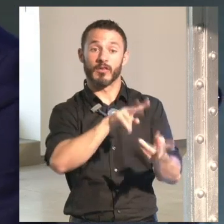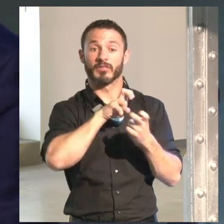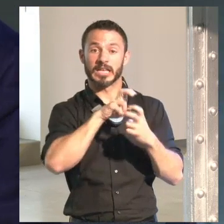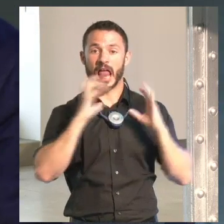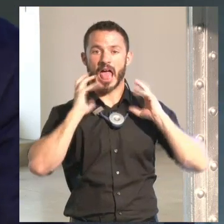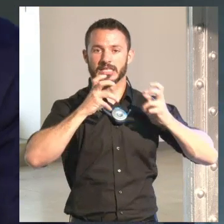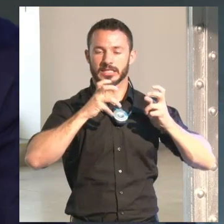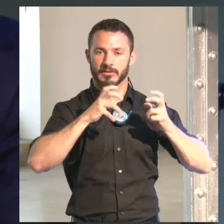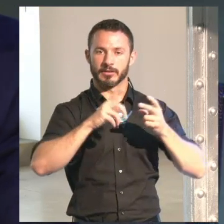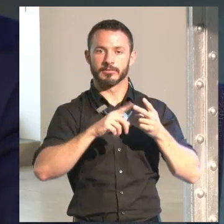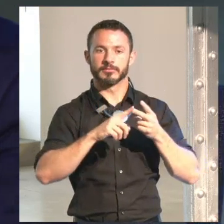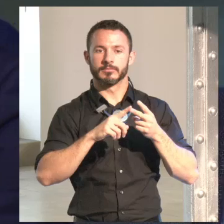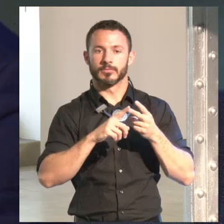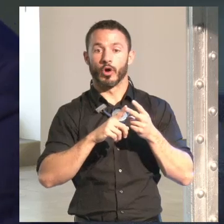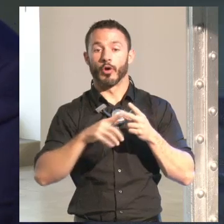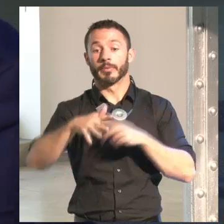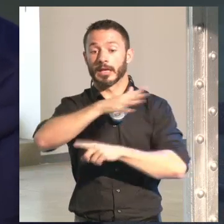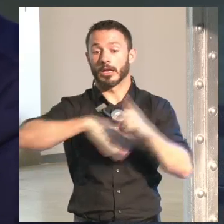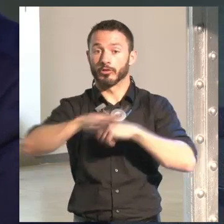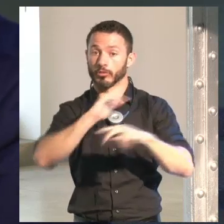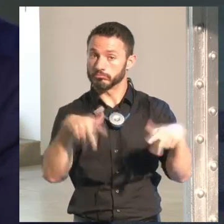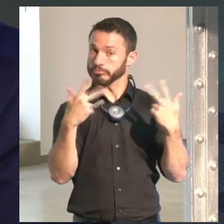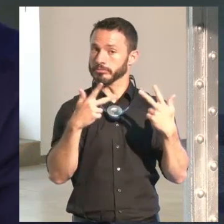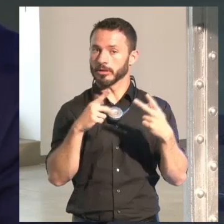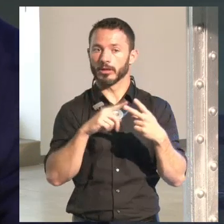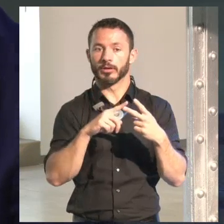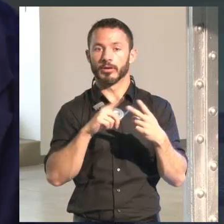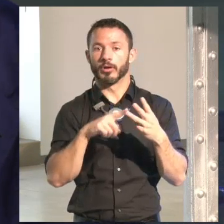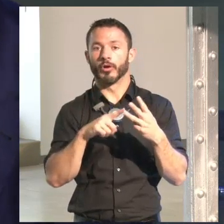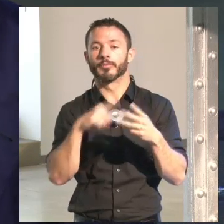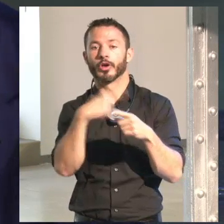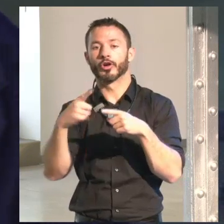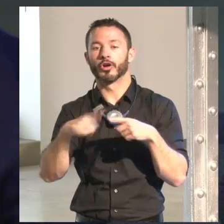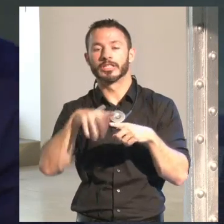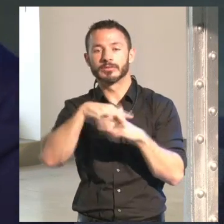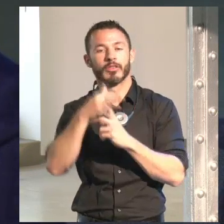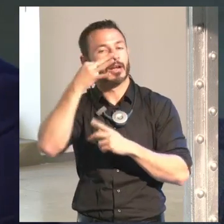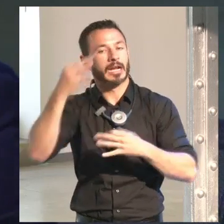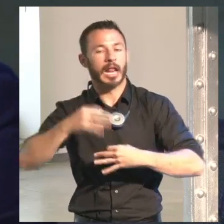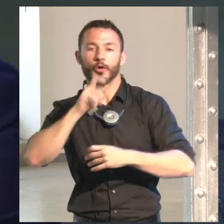otra cosa es que el entorno lo permita y otra cosa es cómo están las cosas, ¿no?